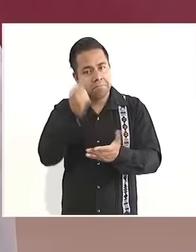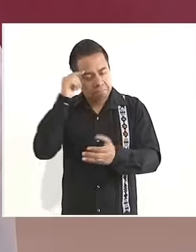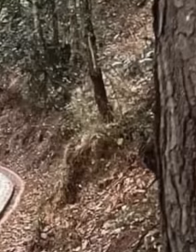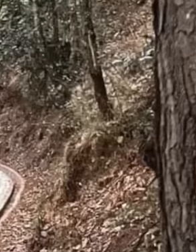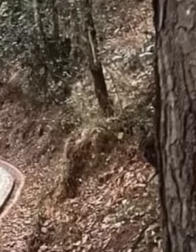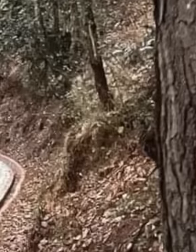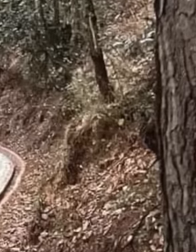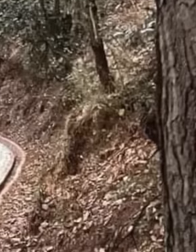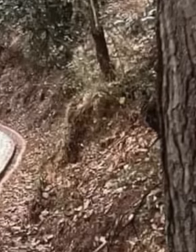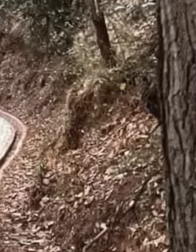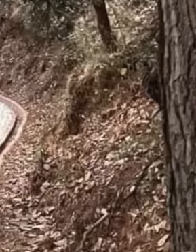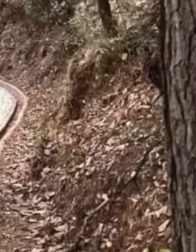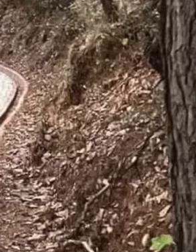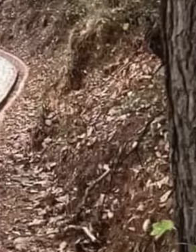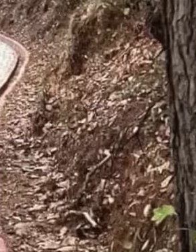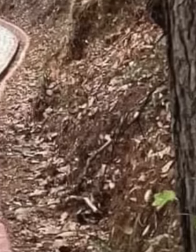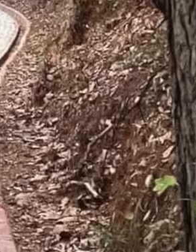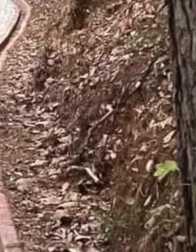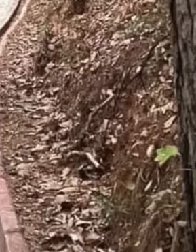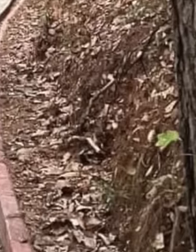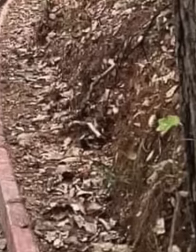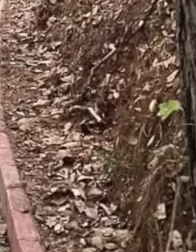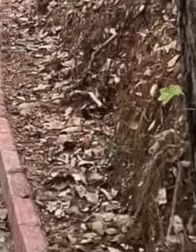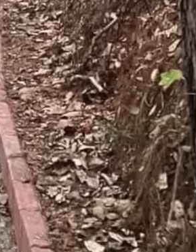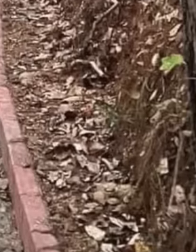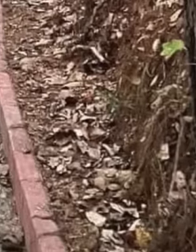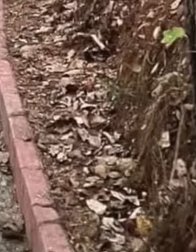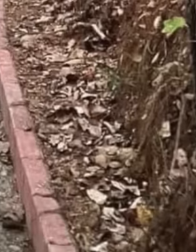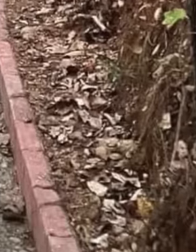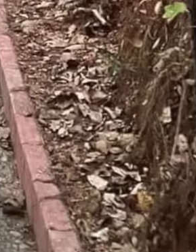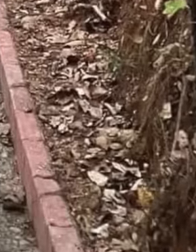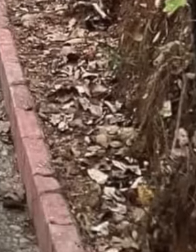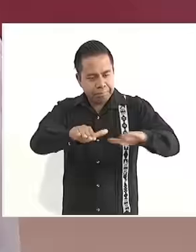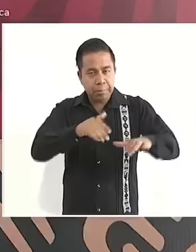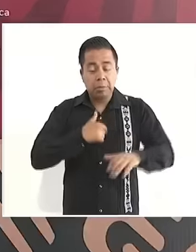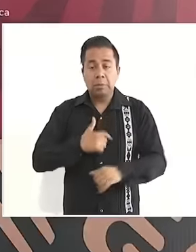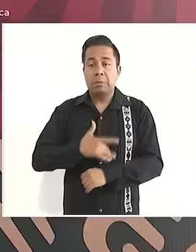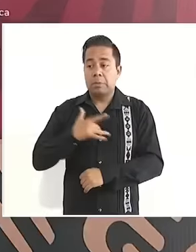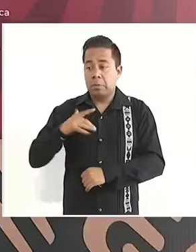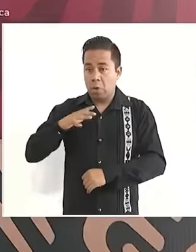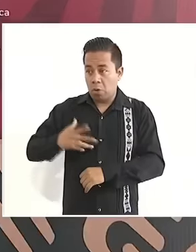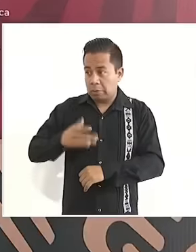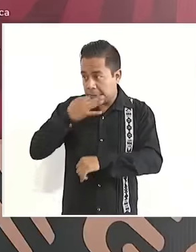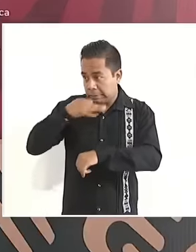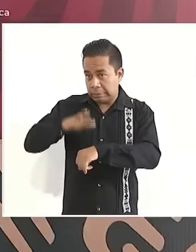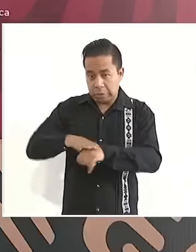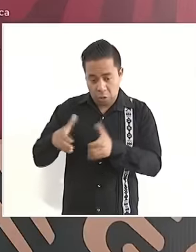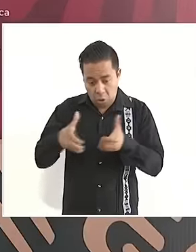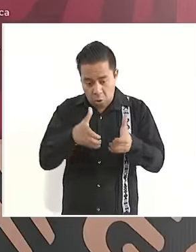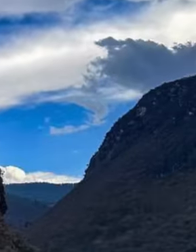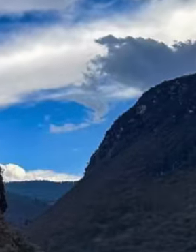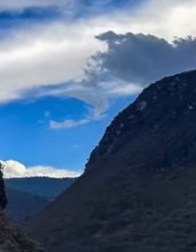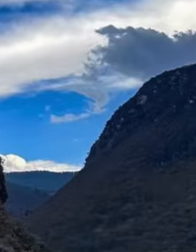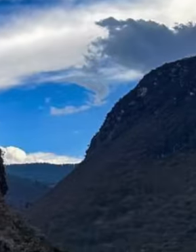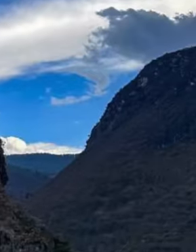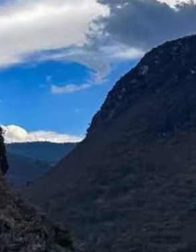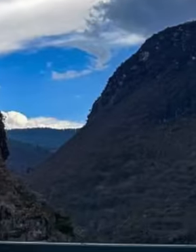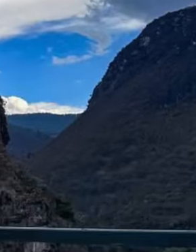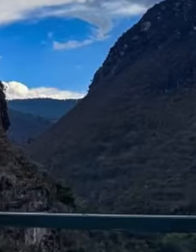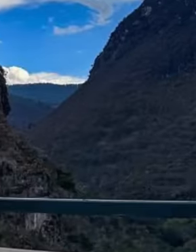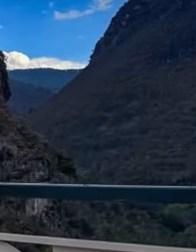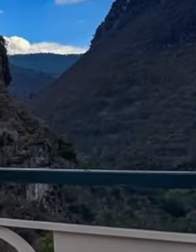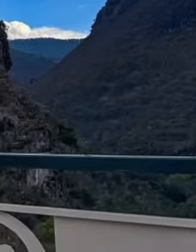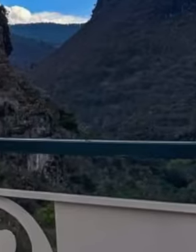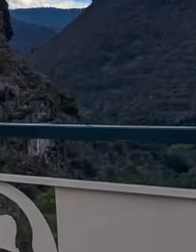el camino de Benito Juárez. Podemos decirle también con orgullo que el camino está realizado.